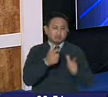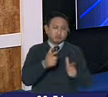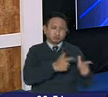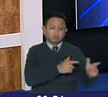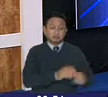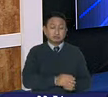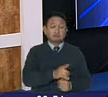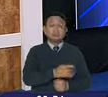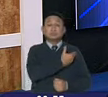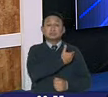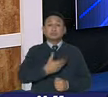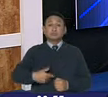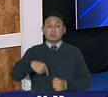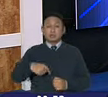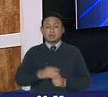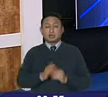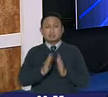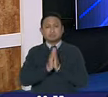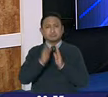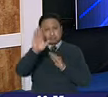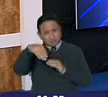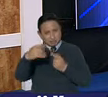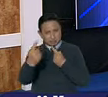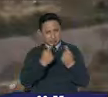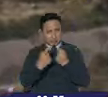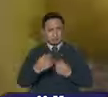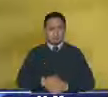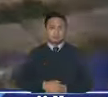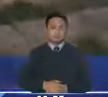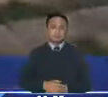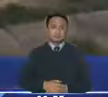mandataria continúa con un llamado al diálogo.